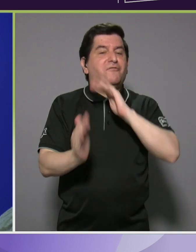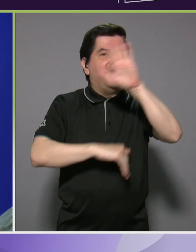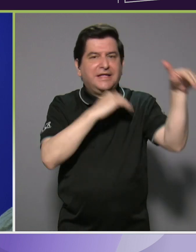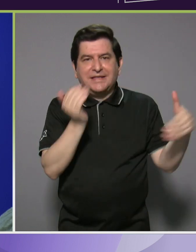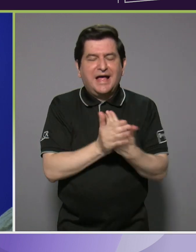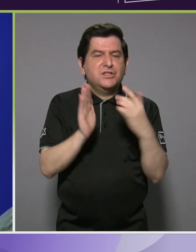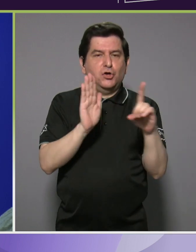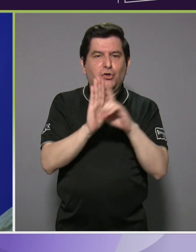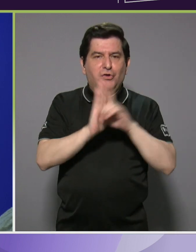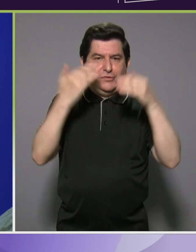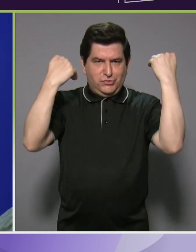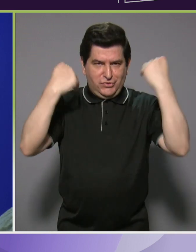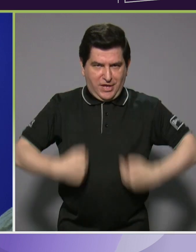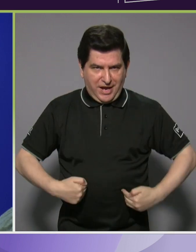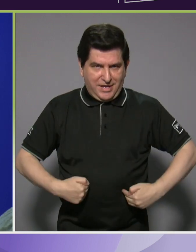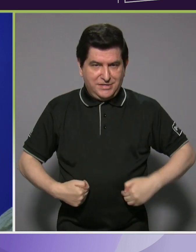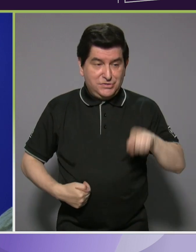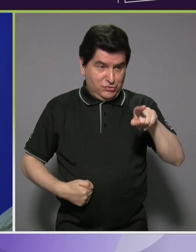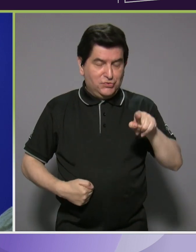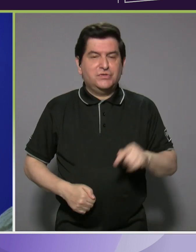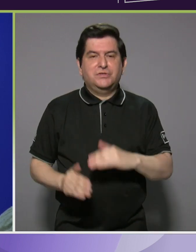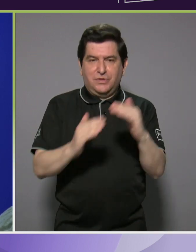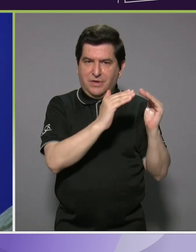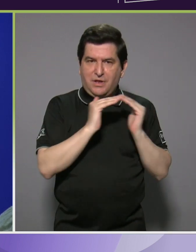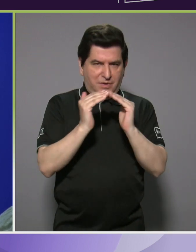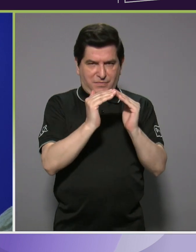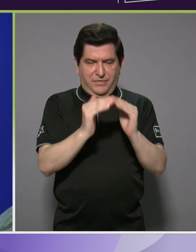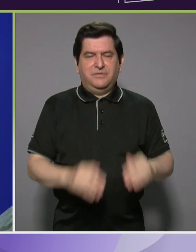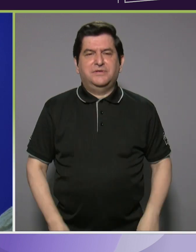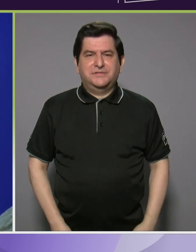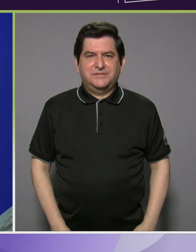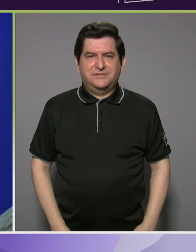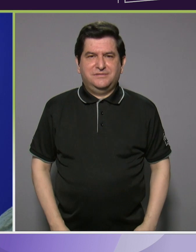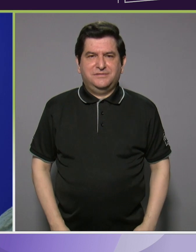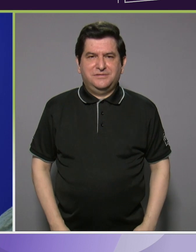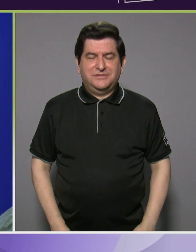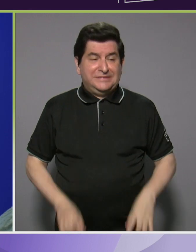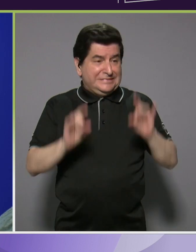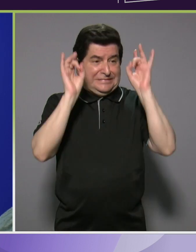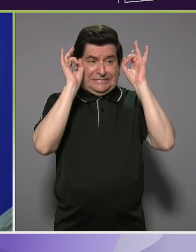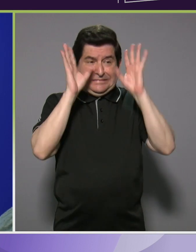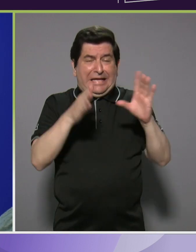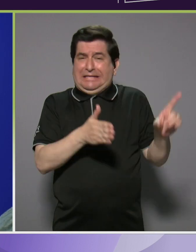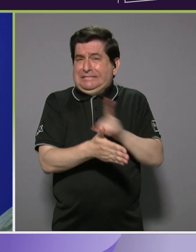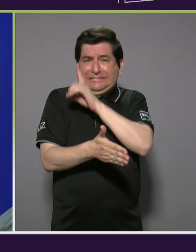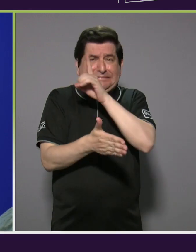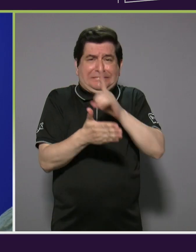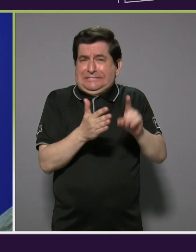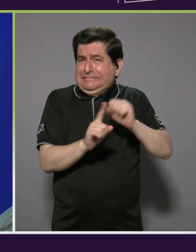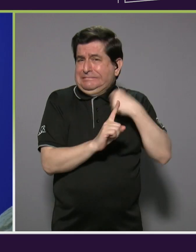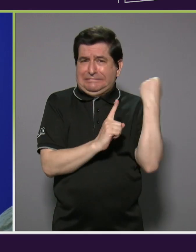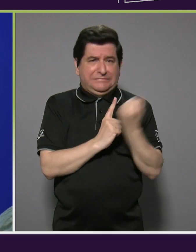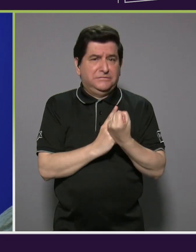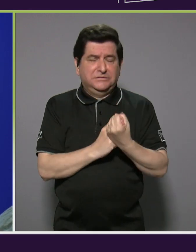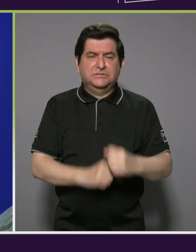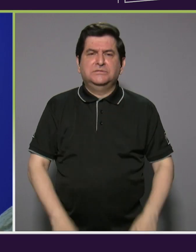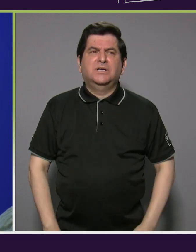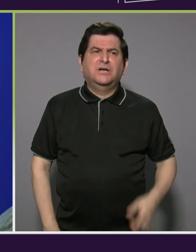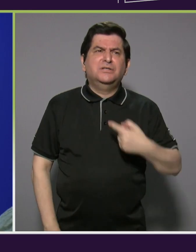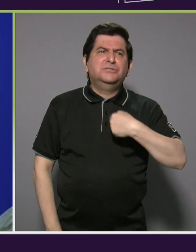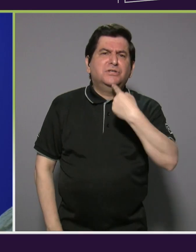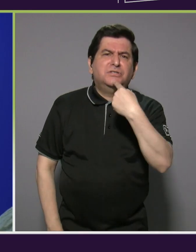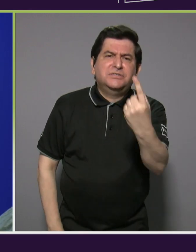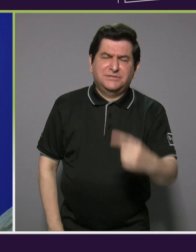los derechos humanos de esta población que ha sido terriblemente discriminada. Yo diría